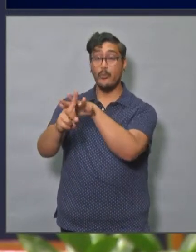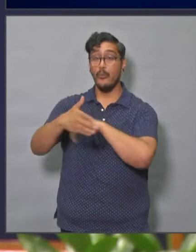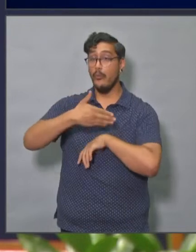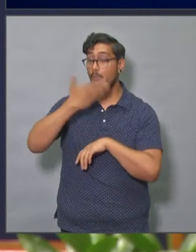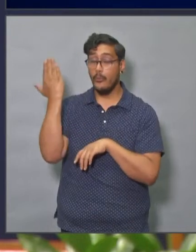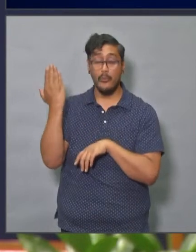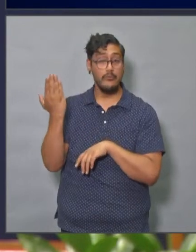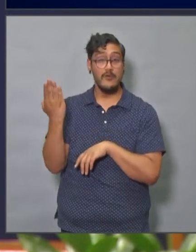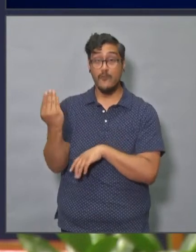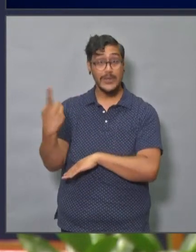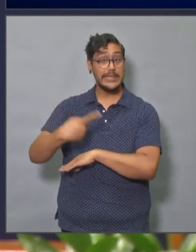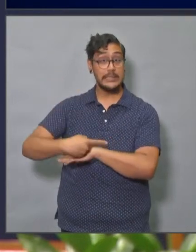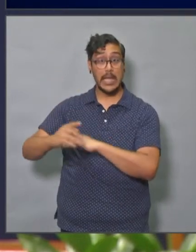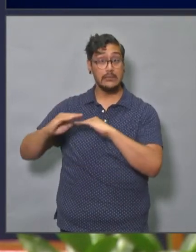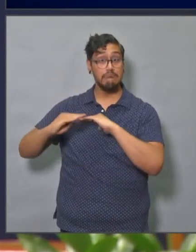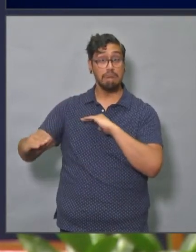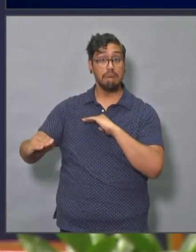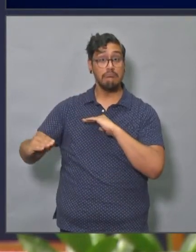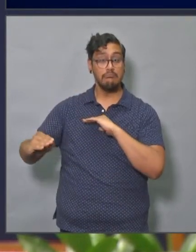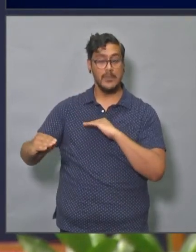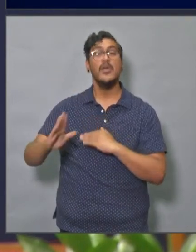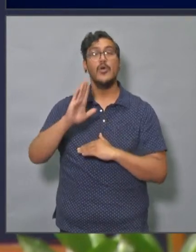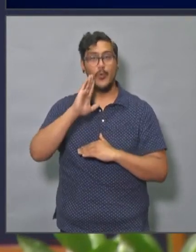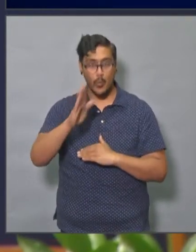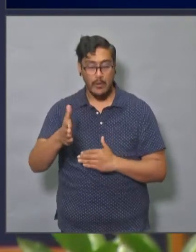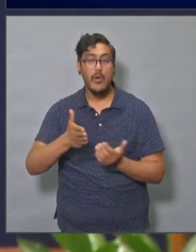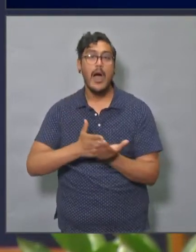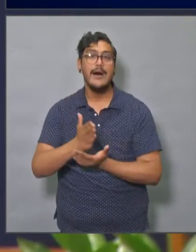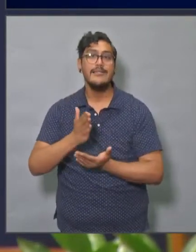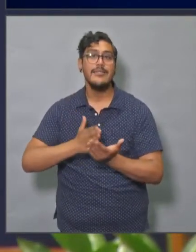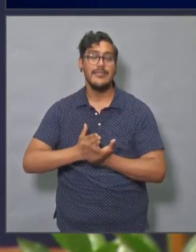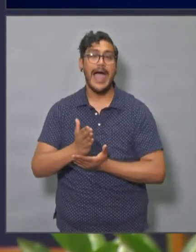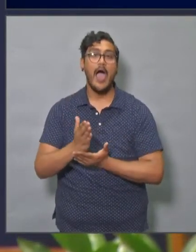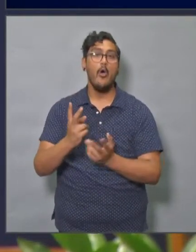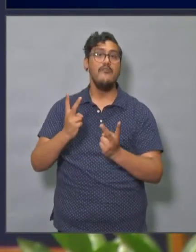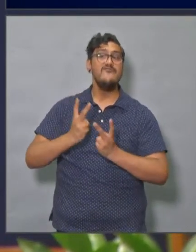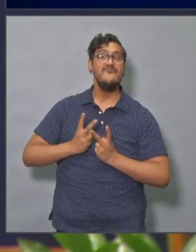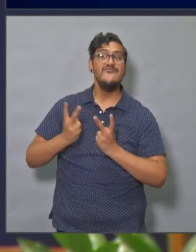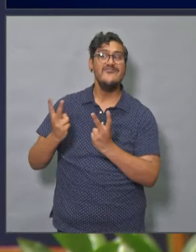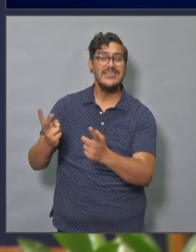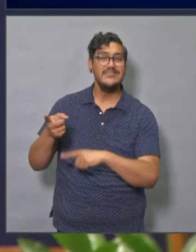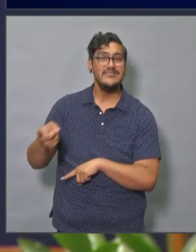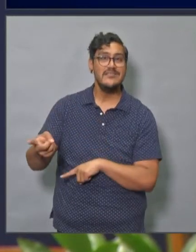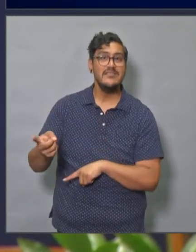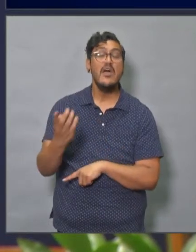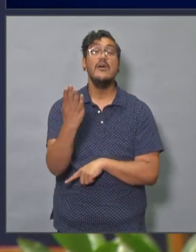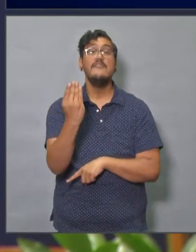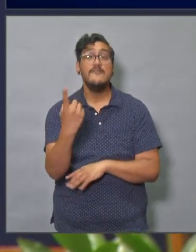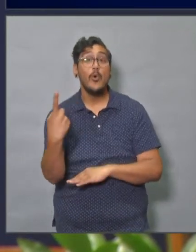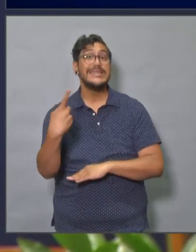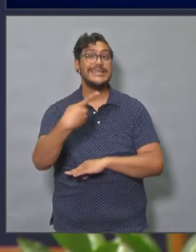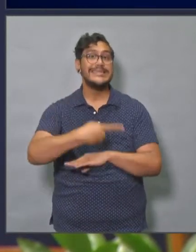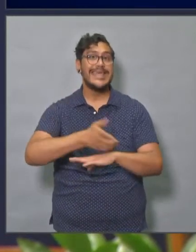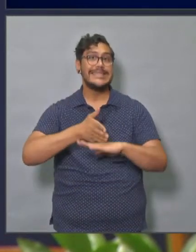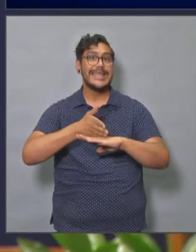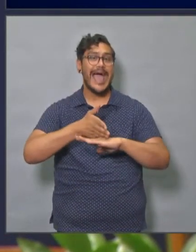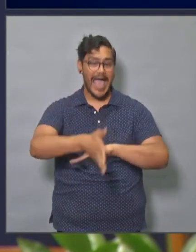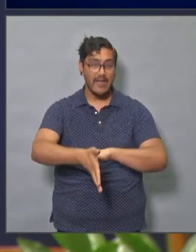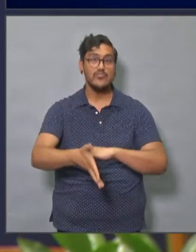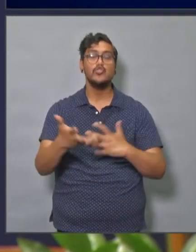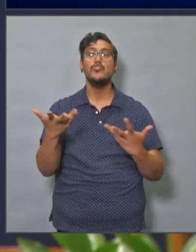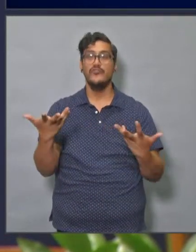Se permitirán las visitas 14 días después de que se hayan restablecido